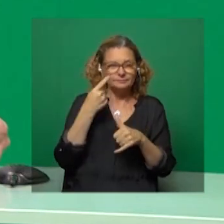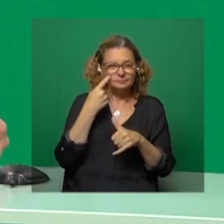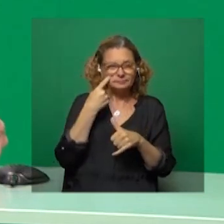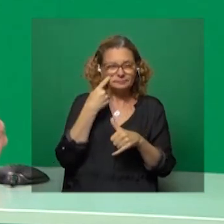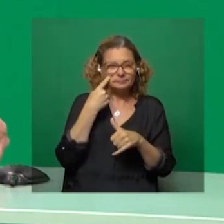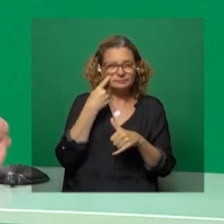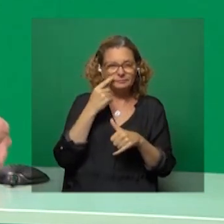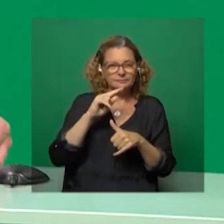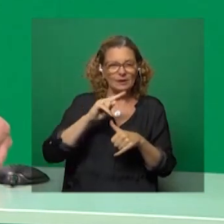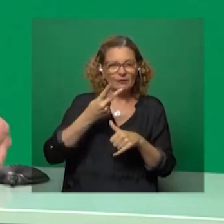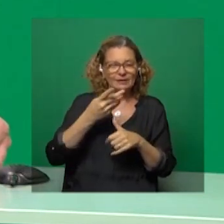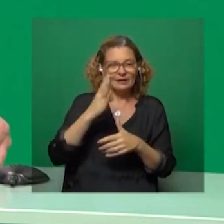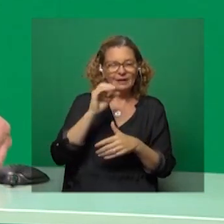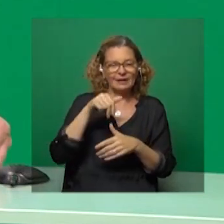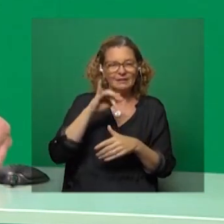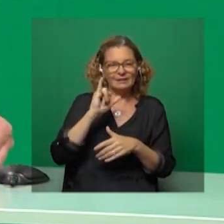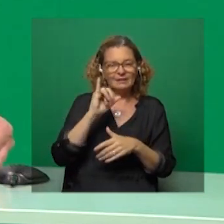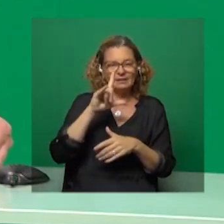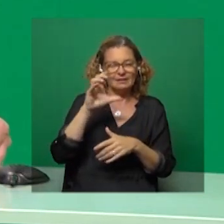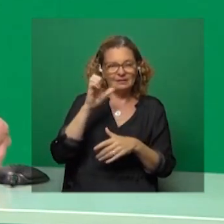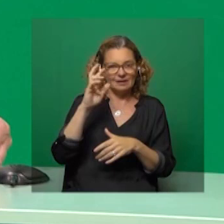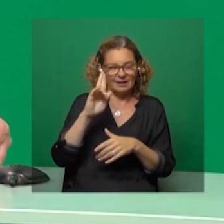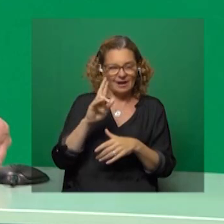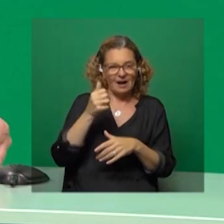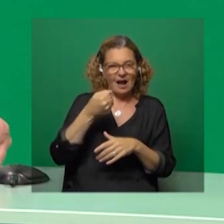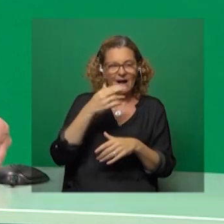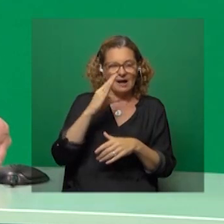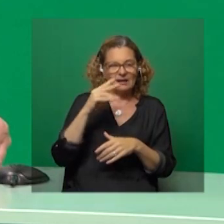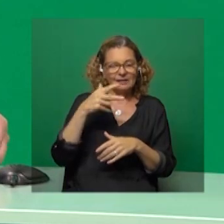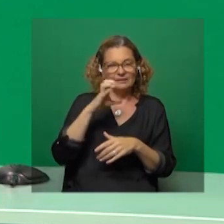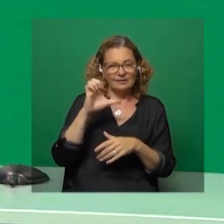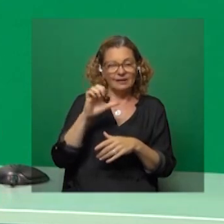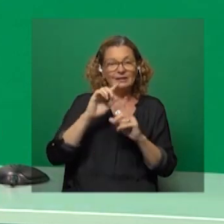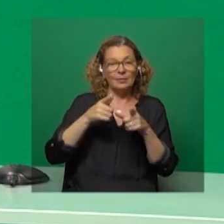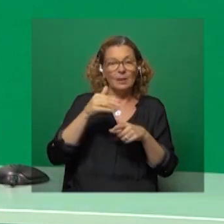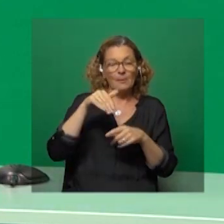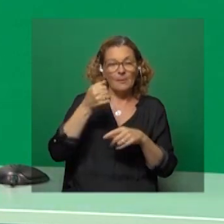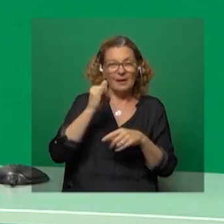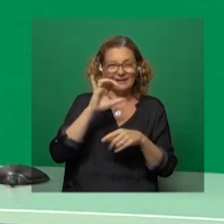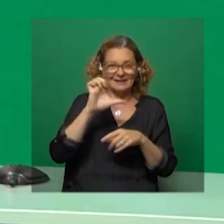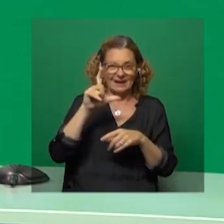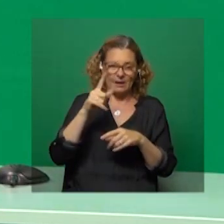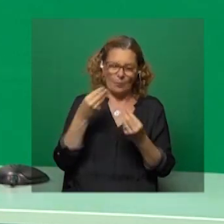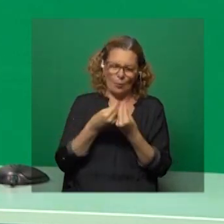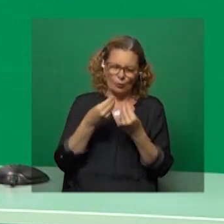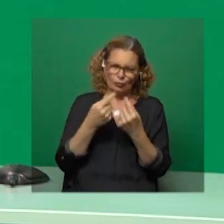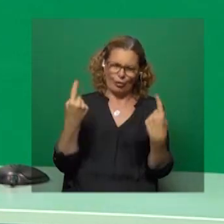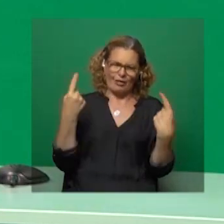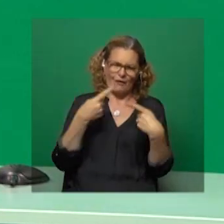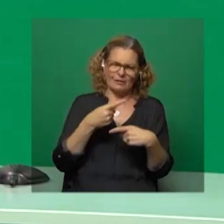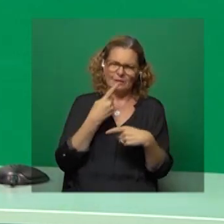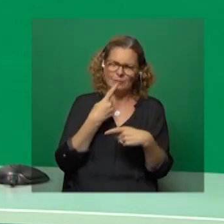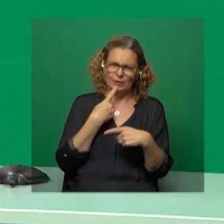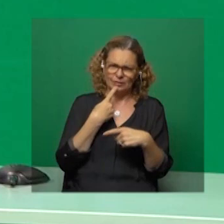entre la vicecanciller Carolina h y el subsecretario del interior Gonzalo Maciel han despertado polémica y debate político